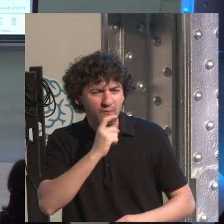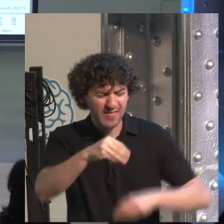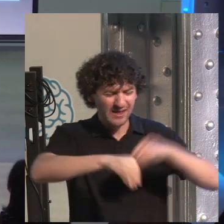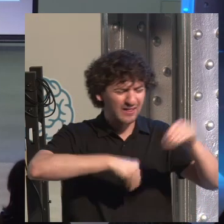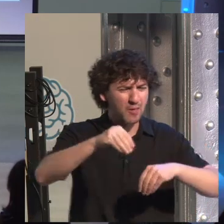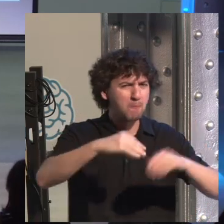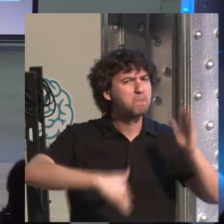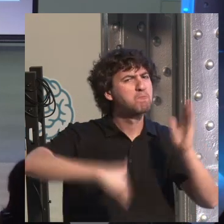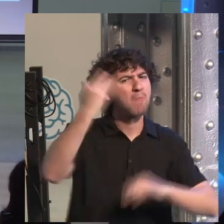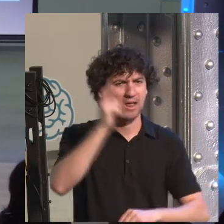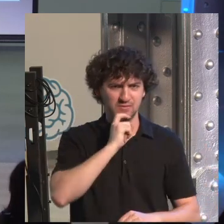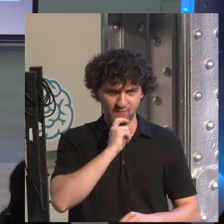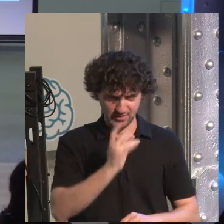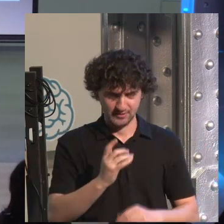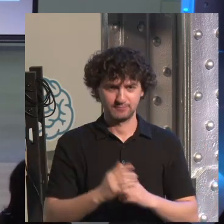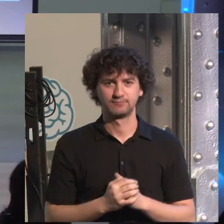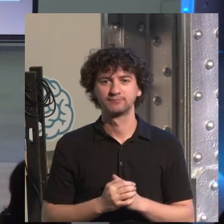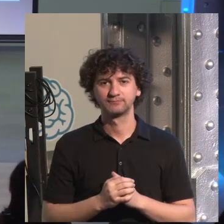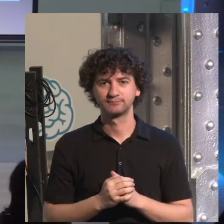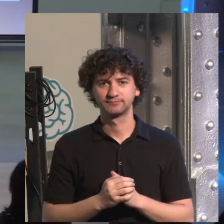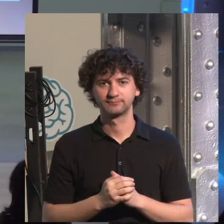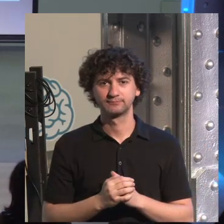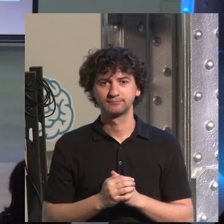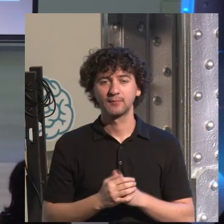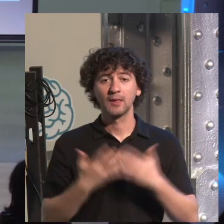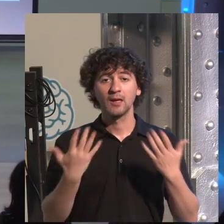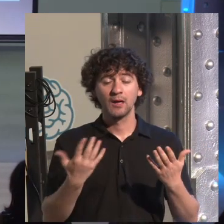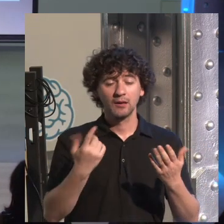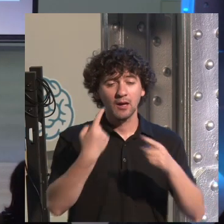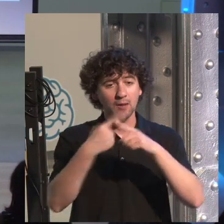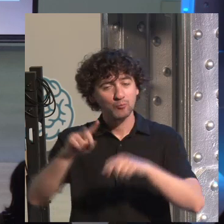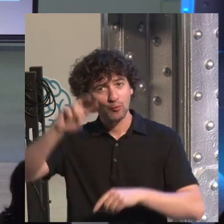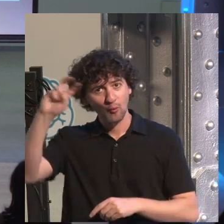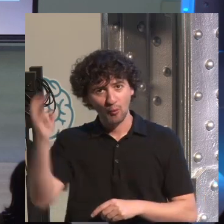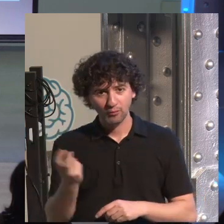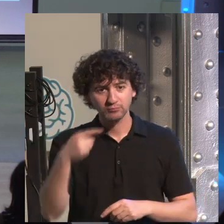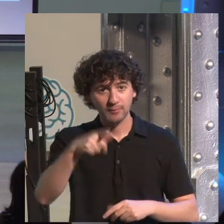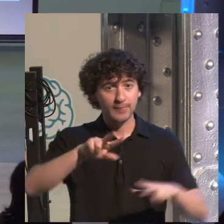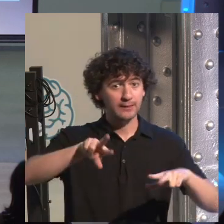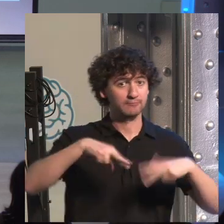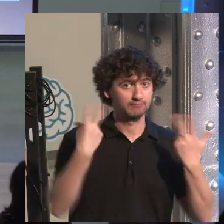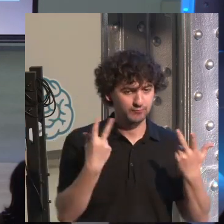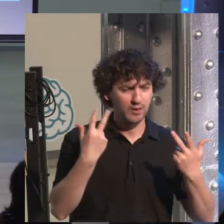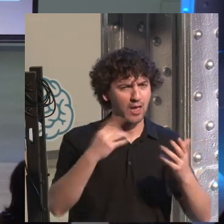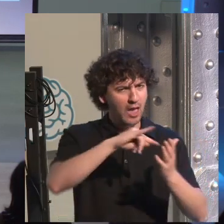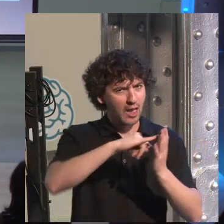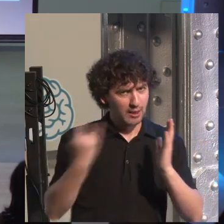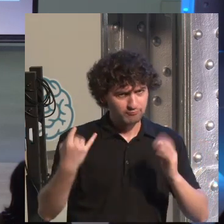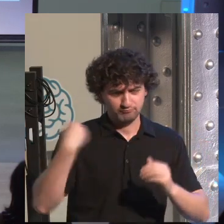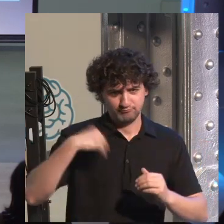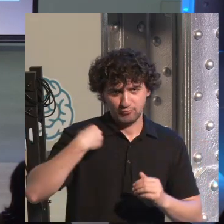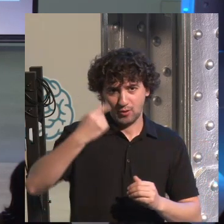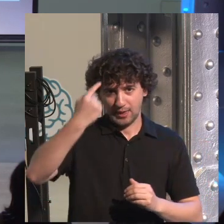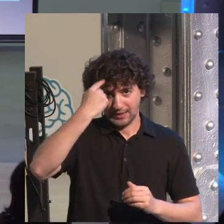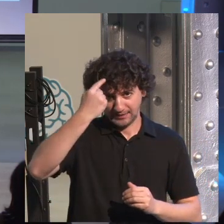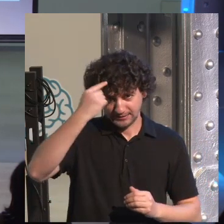ajedrez. Y el otro elemento que está permitiendo que la inteligencia artificial esté avanzando tanto es, por una parte,